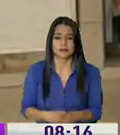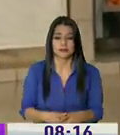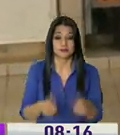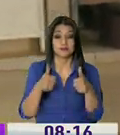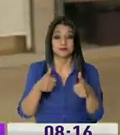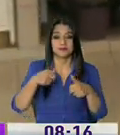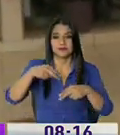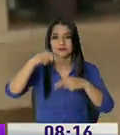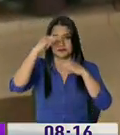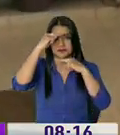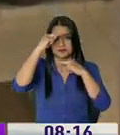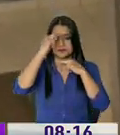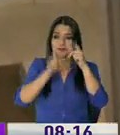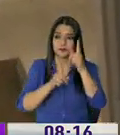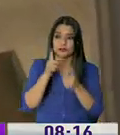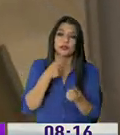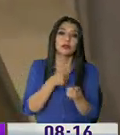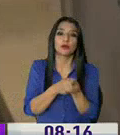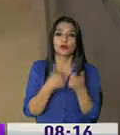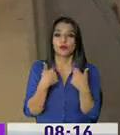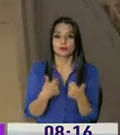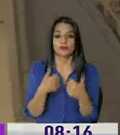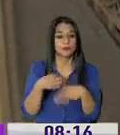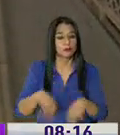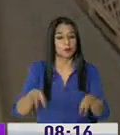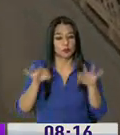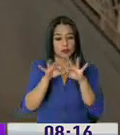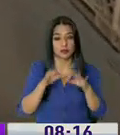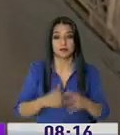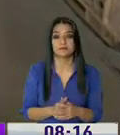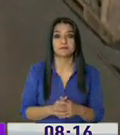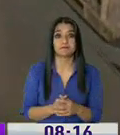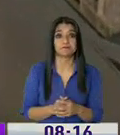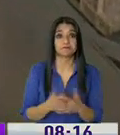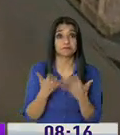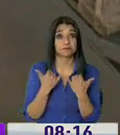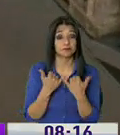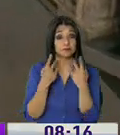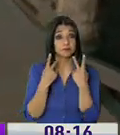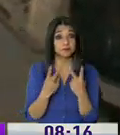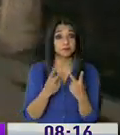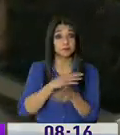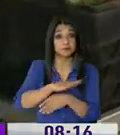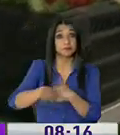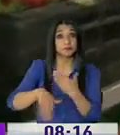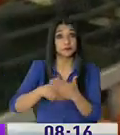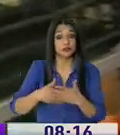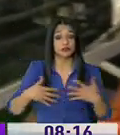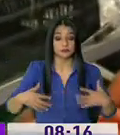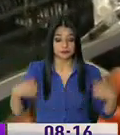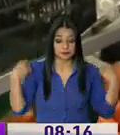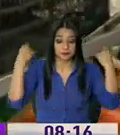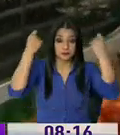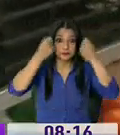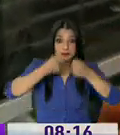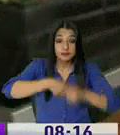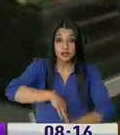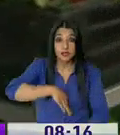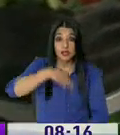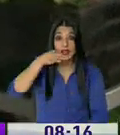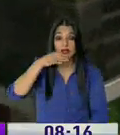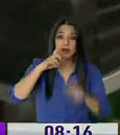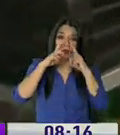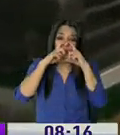noticias escuchar eso, la colaboración ciudadana es indispensable. Bueno, ustedes ven aquí a todos con los trajes de bioseguridad, todos tienen guantes,